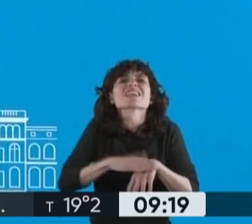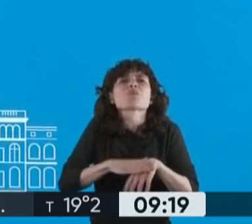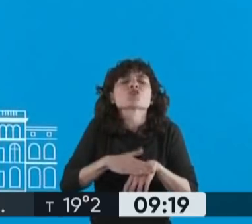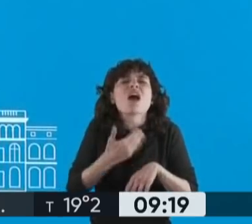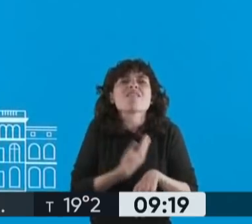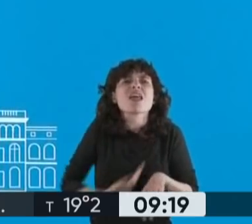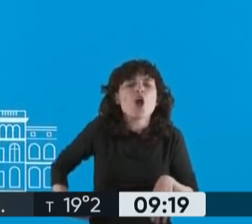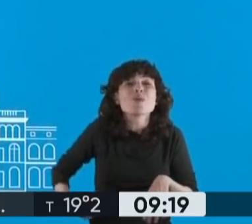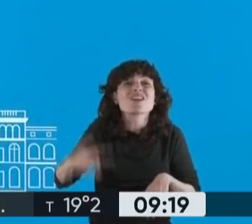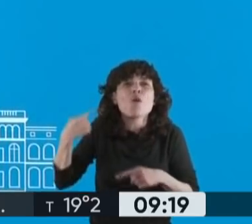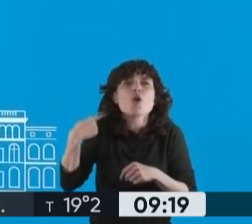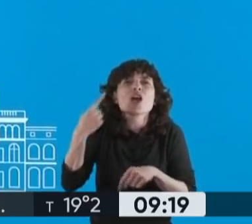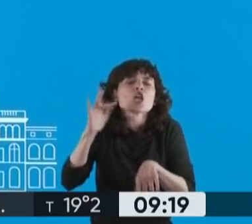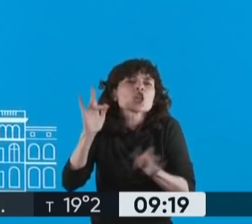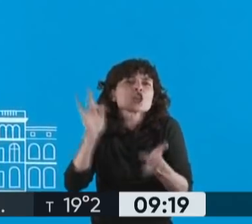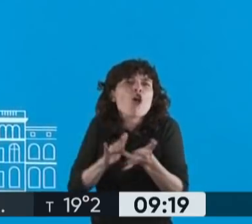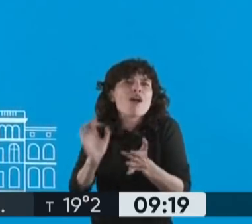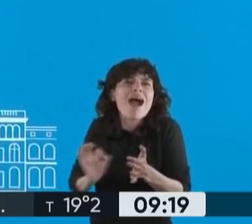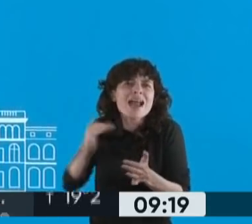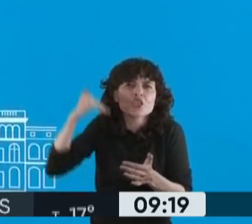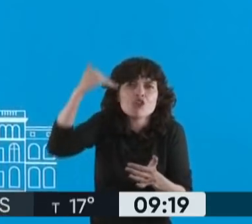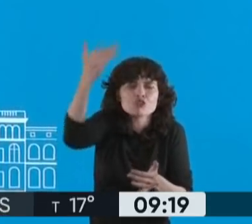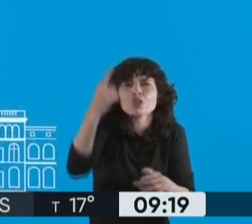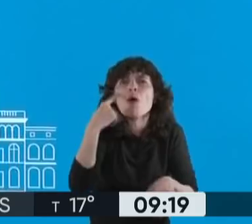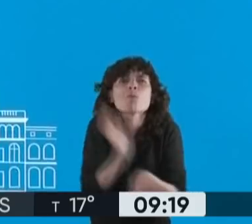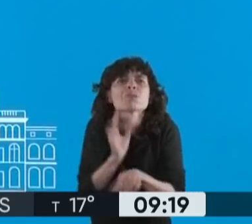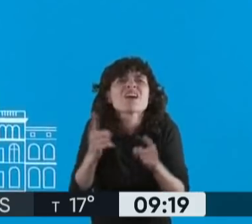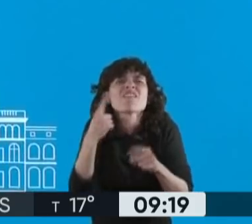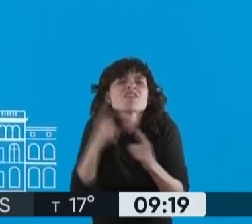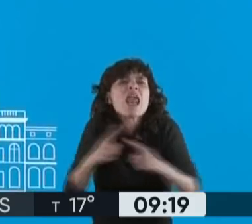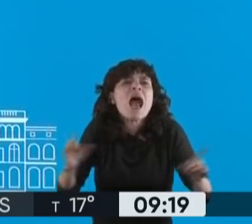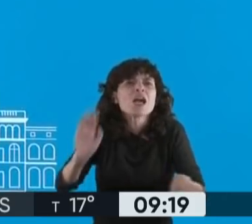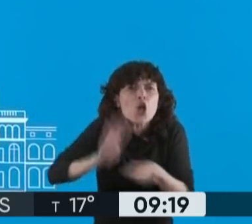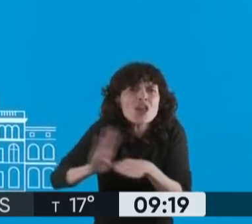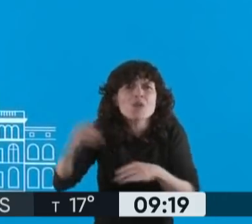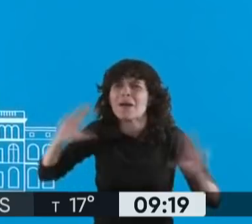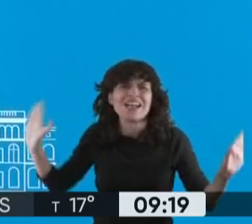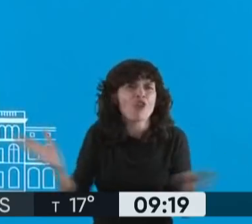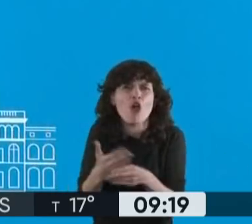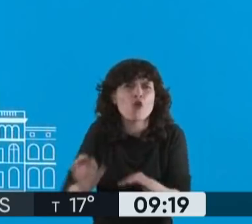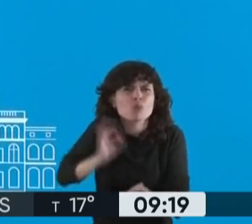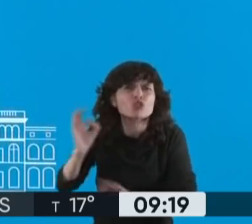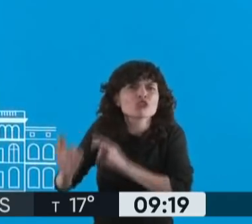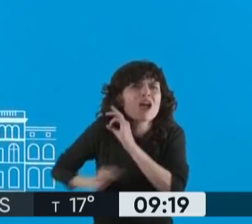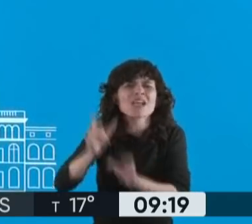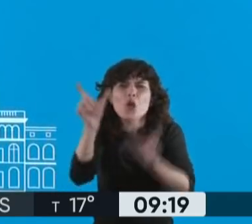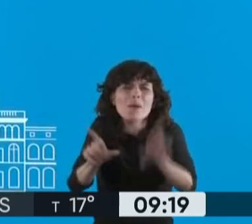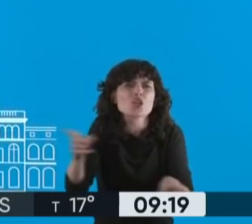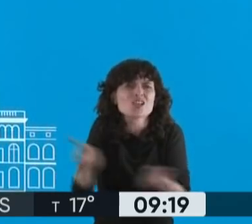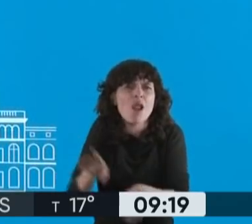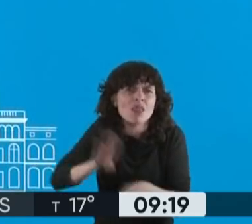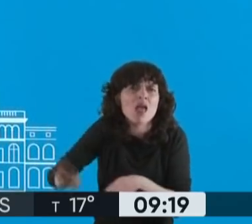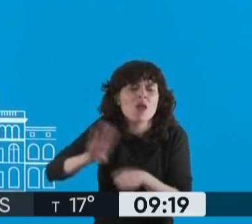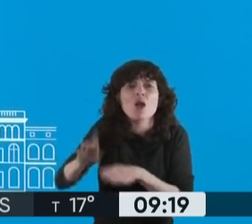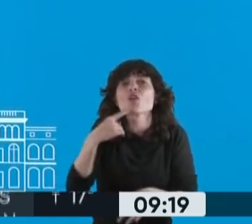es absolutamente irresponsable tomar una deuda como se tomó en la Argentina en el 2018, sin consulta por el Parlamento,